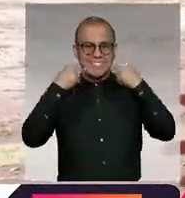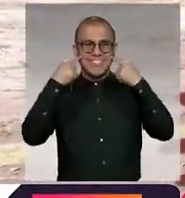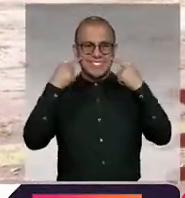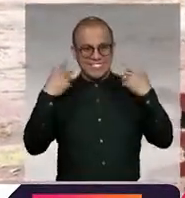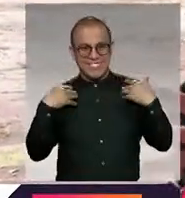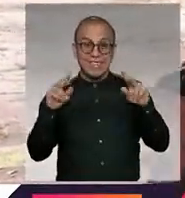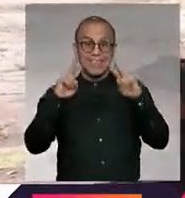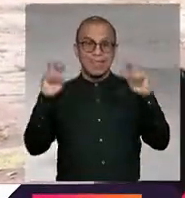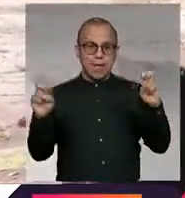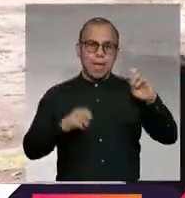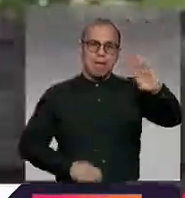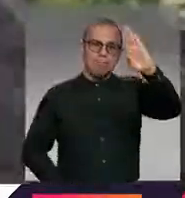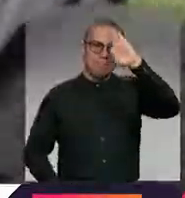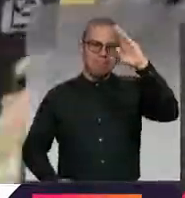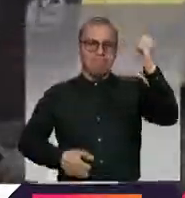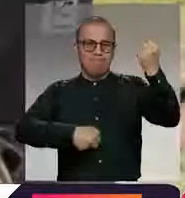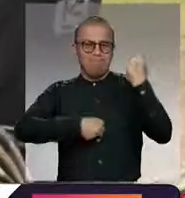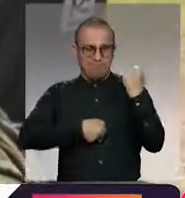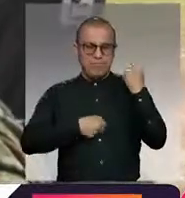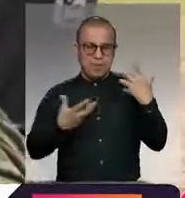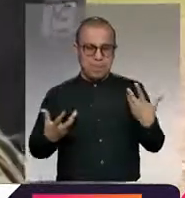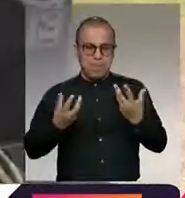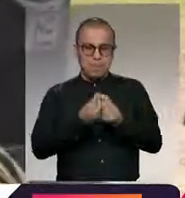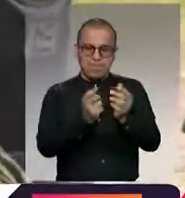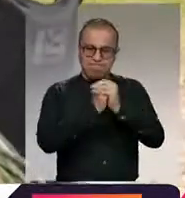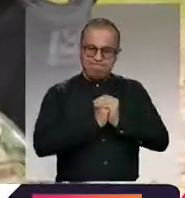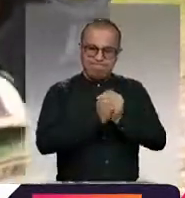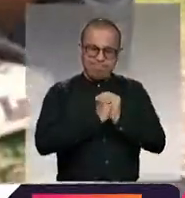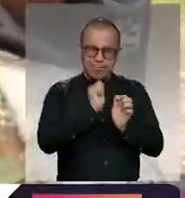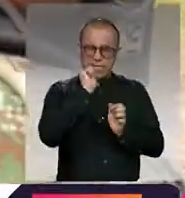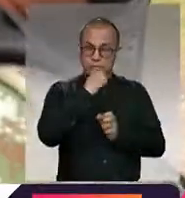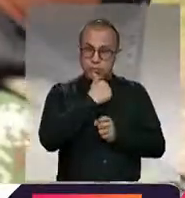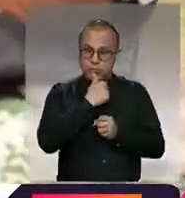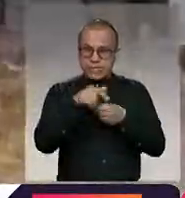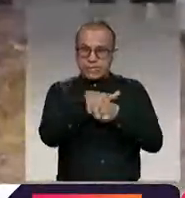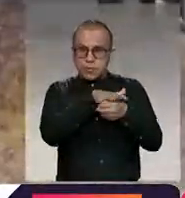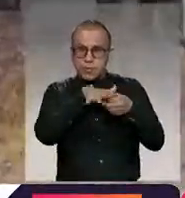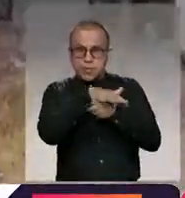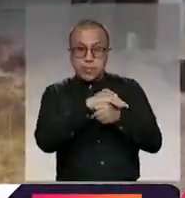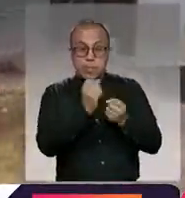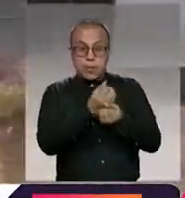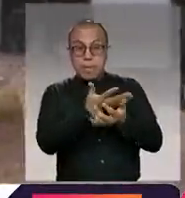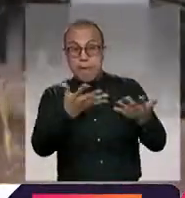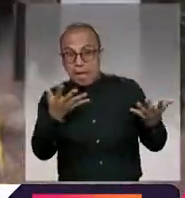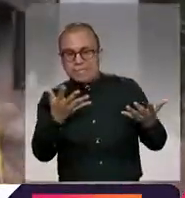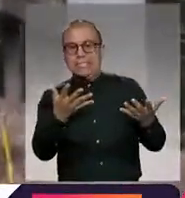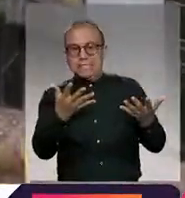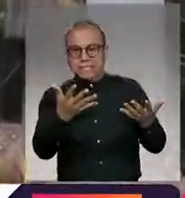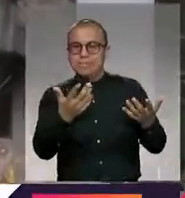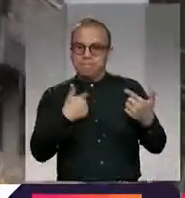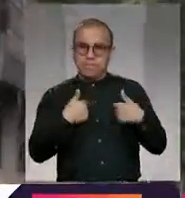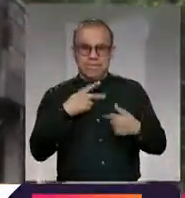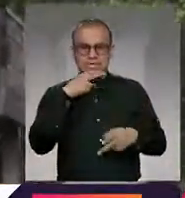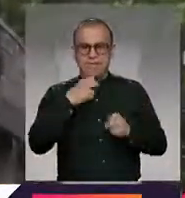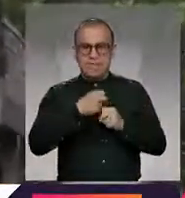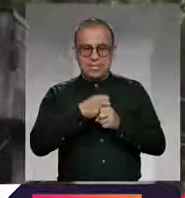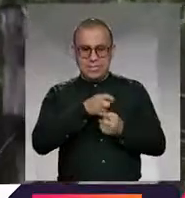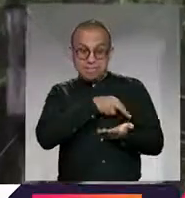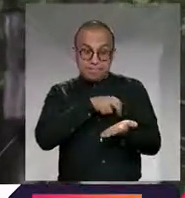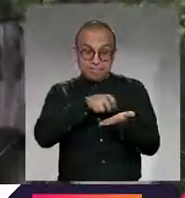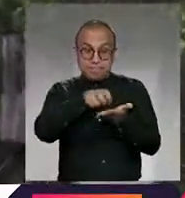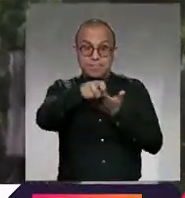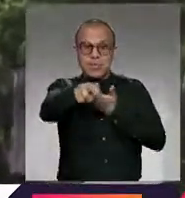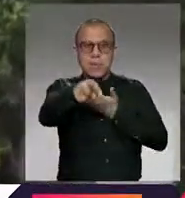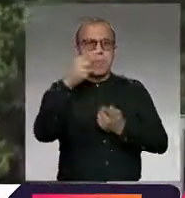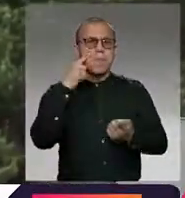se le habla del ejército, que reza con su equipo y que sufre cuando en los operativos hay heridos, dice que aunque el camino es difícil, el amor a